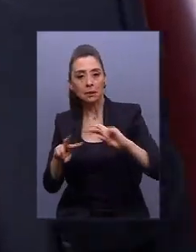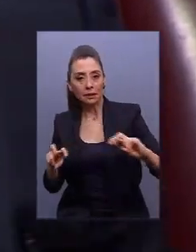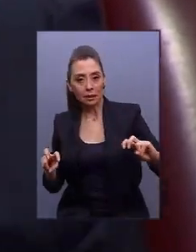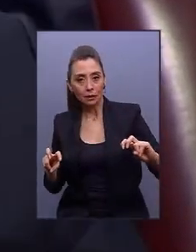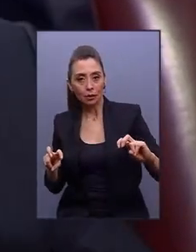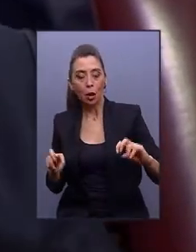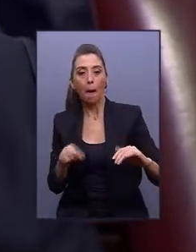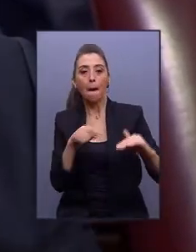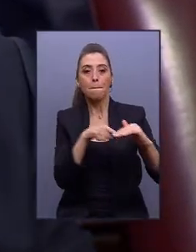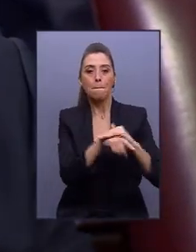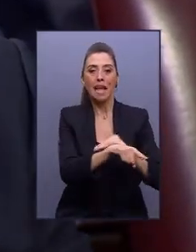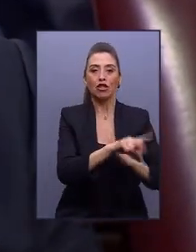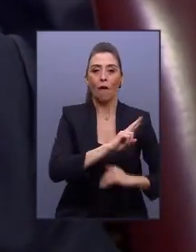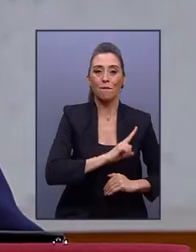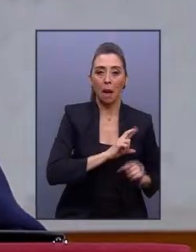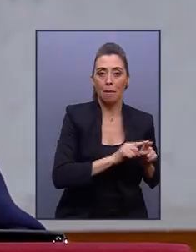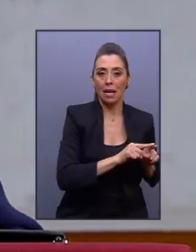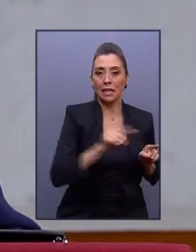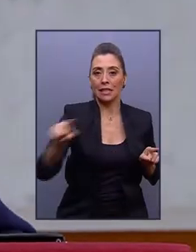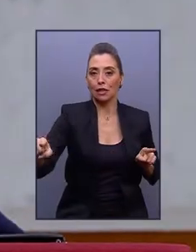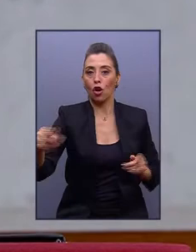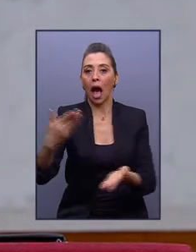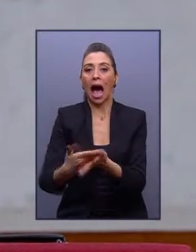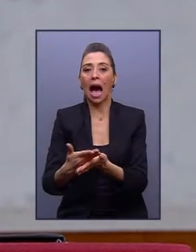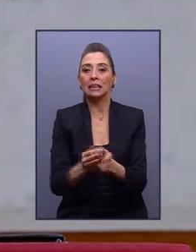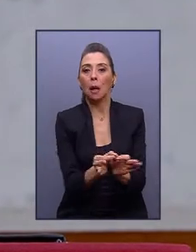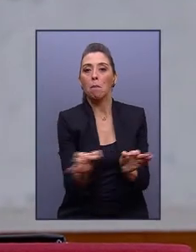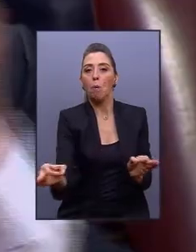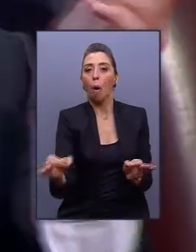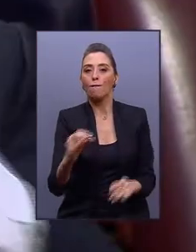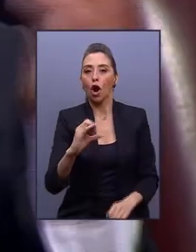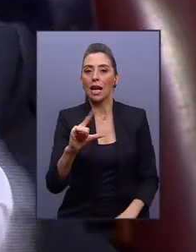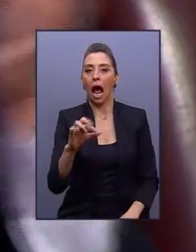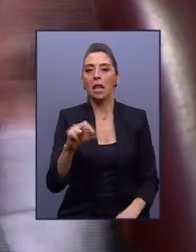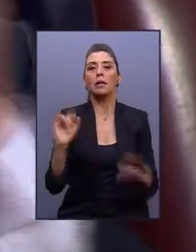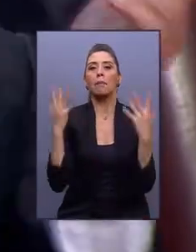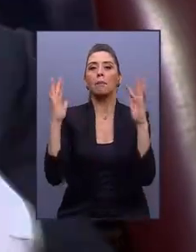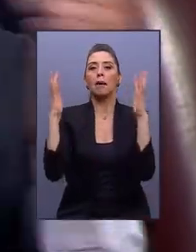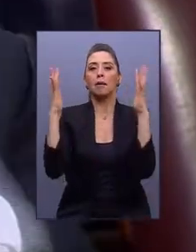permitan extender el Metro de Valparaíso hasta La Calera.